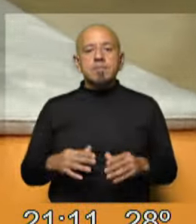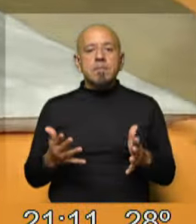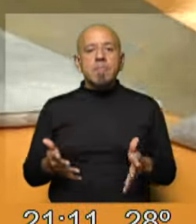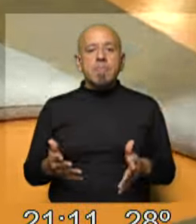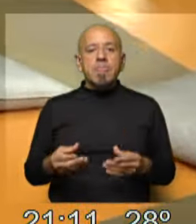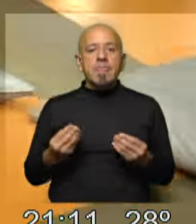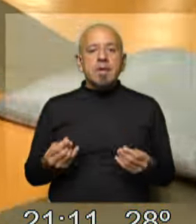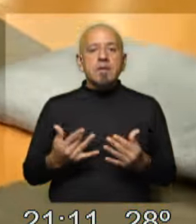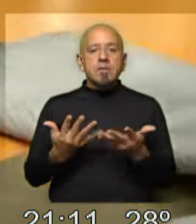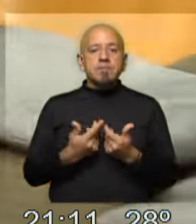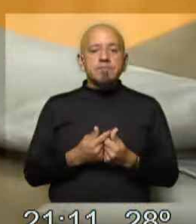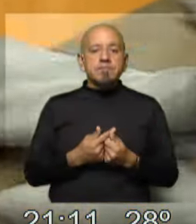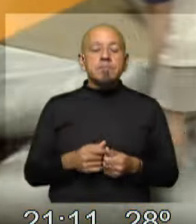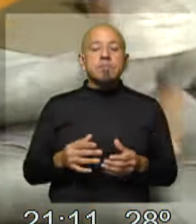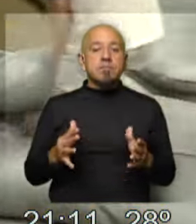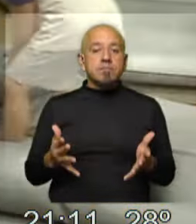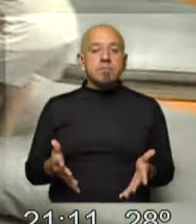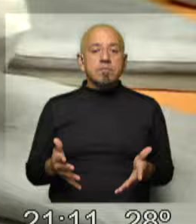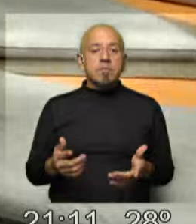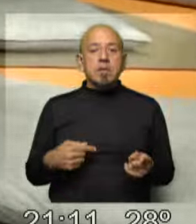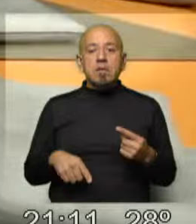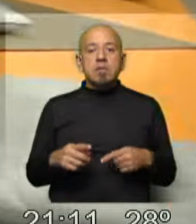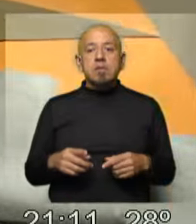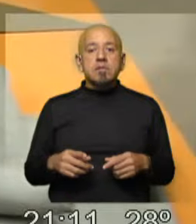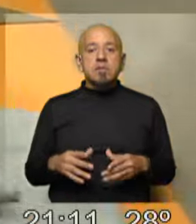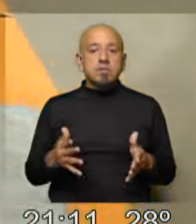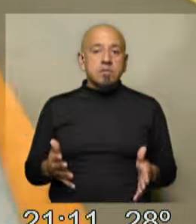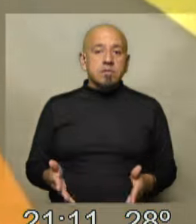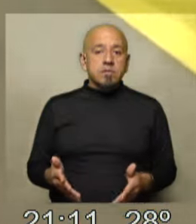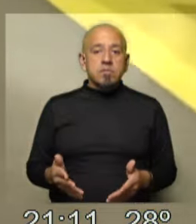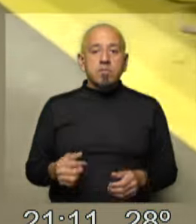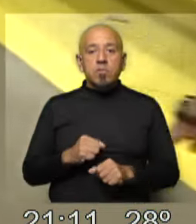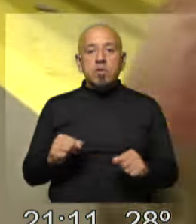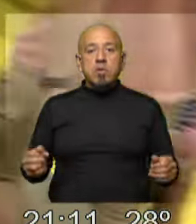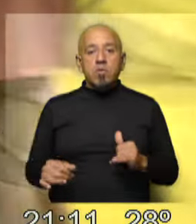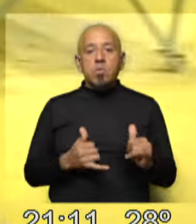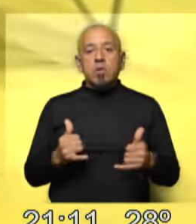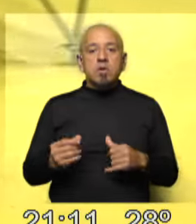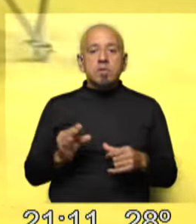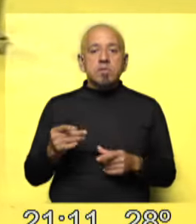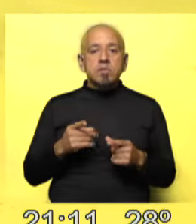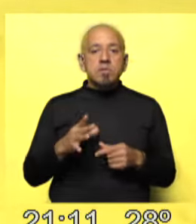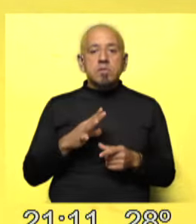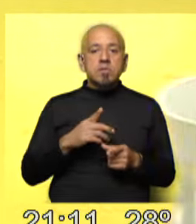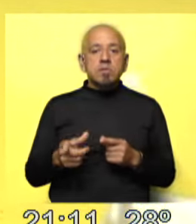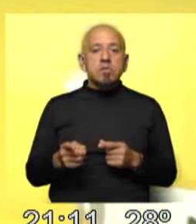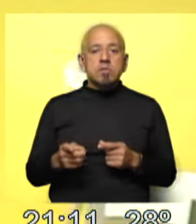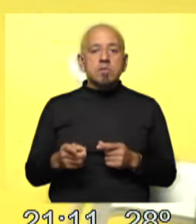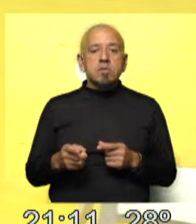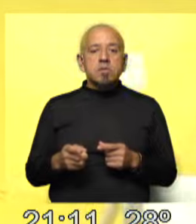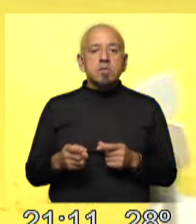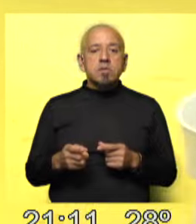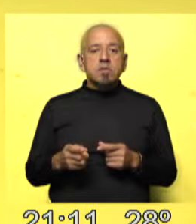Cómo se organiza eso como para que sea justo no como que para que cada uno que venga tenga su tiempo y no que que se